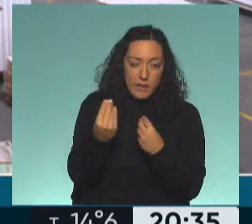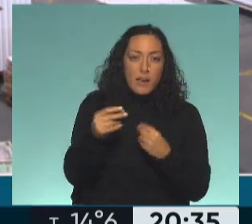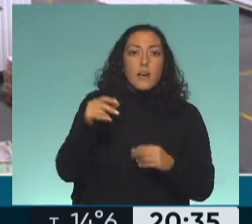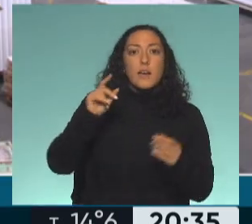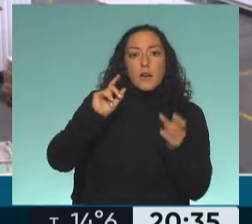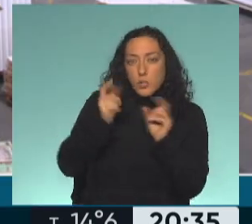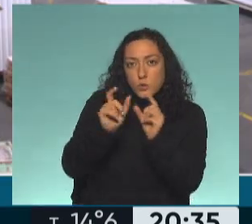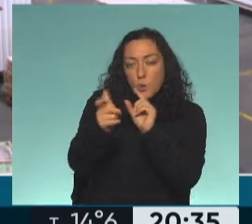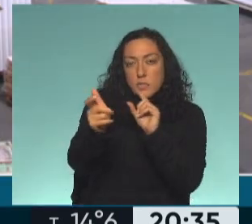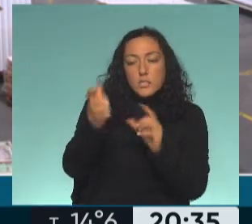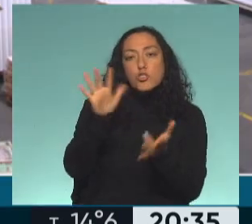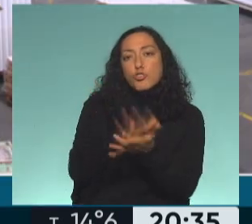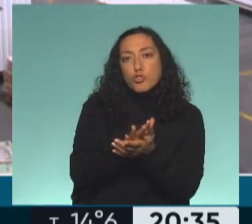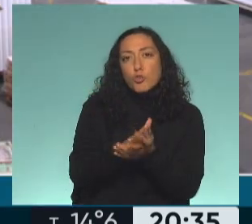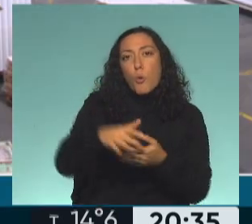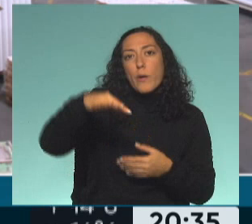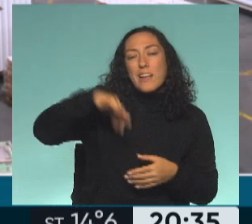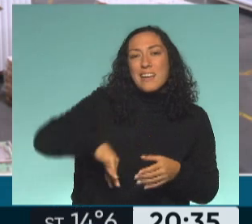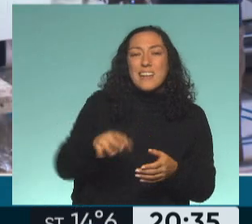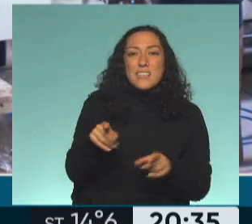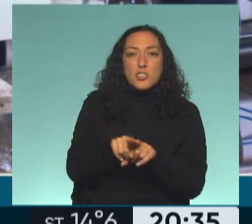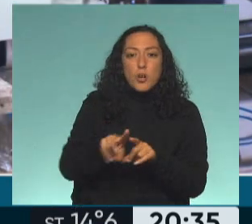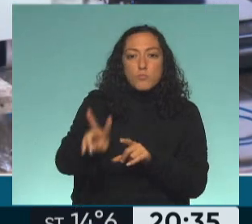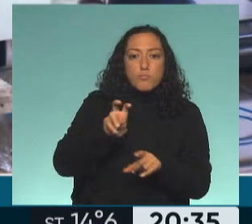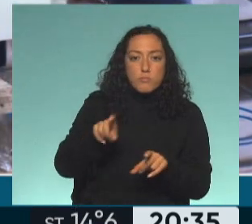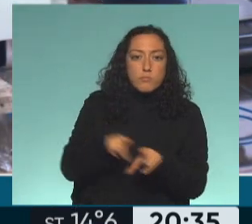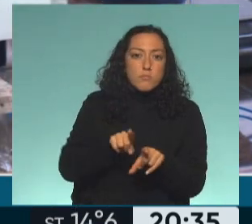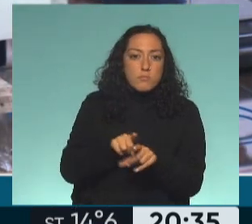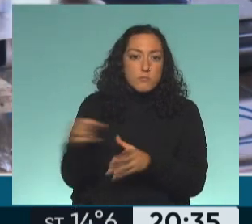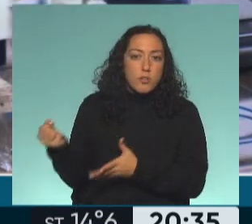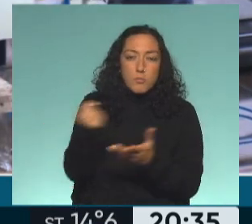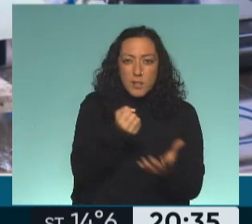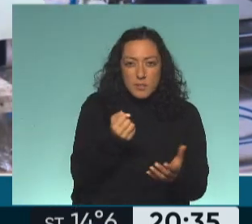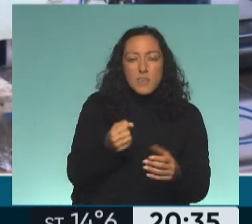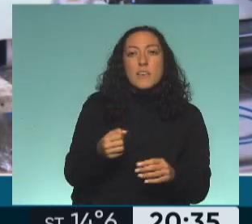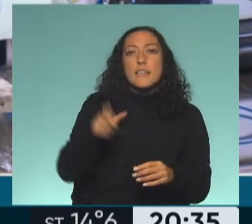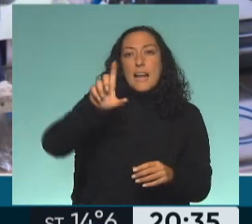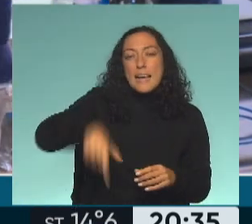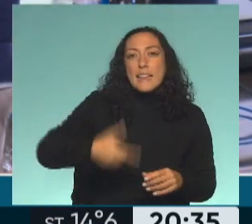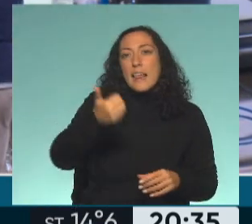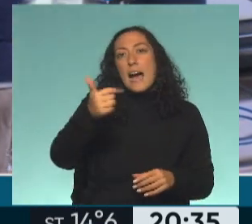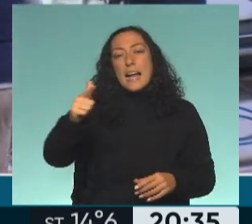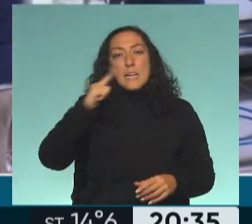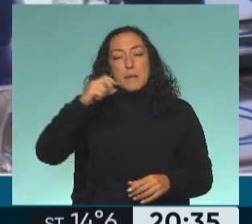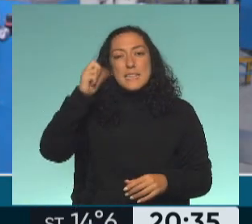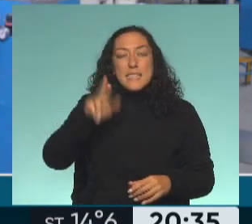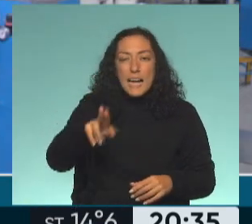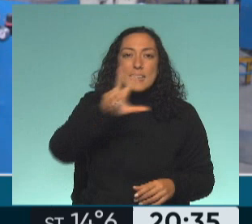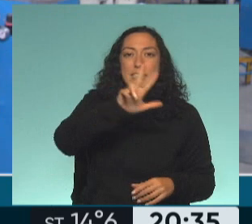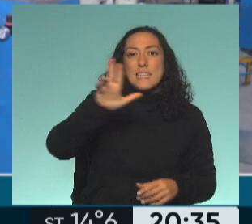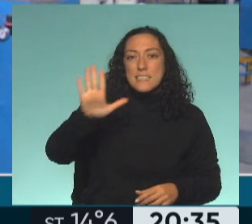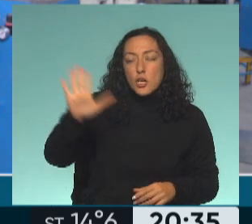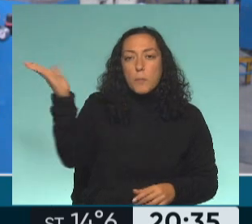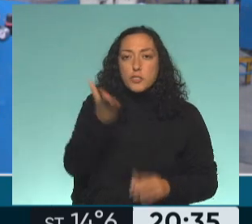actualizando todo lo que son ingresos complementarios, por ejemplo, tarjeta alimentar la semana pasada